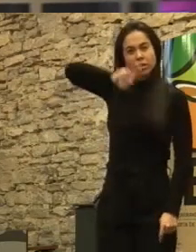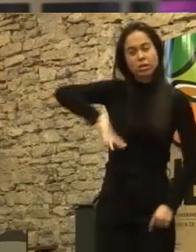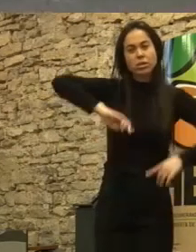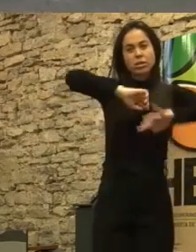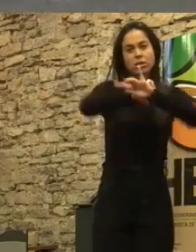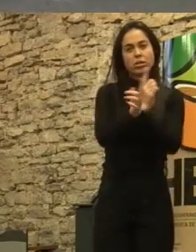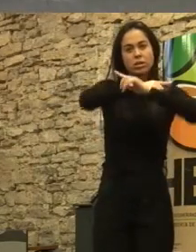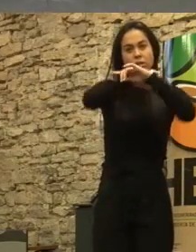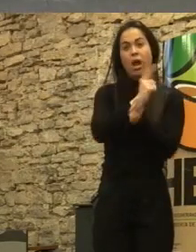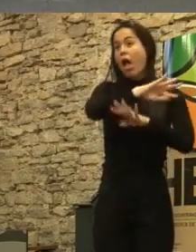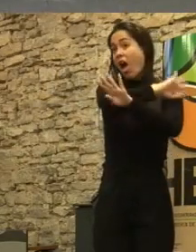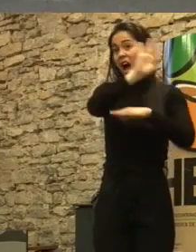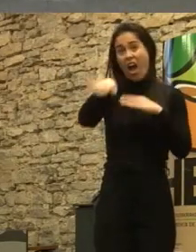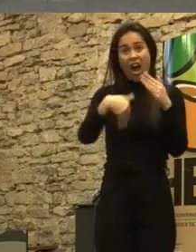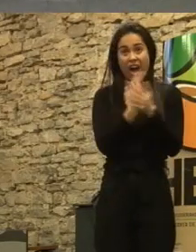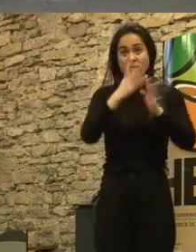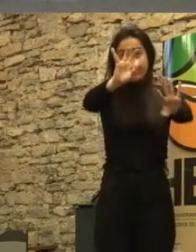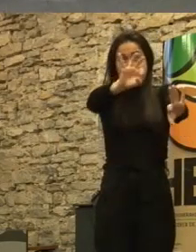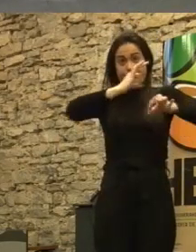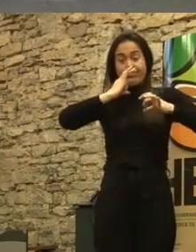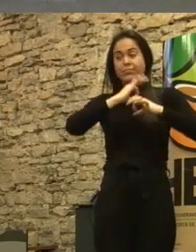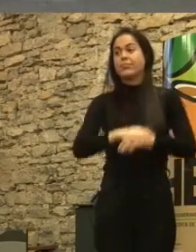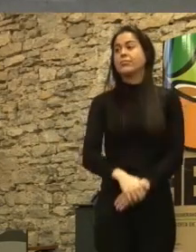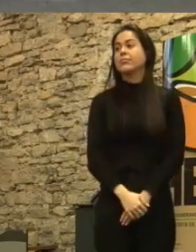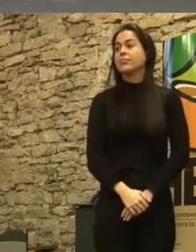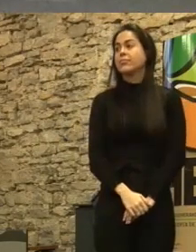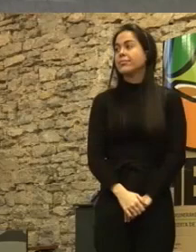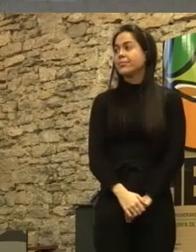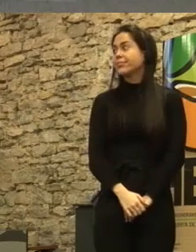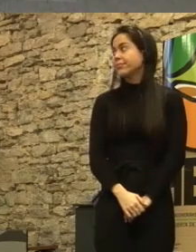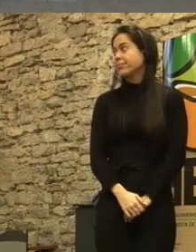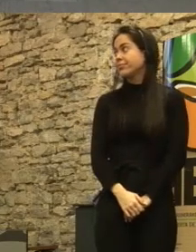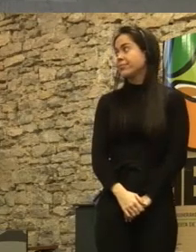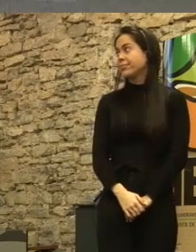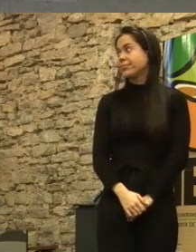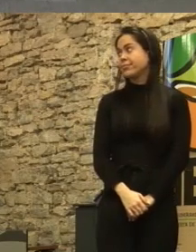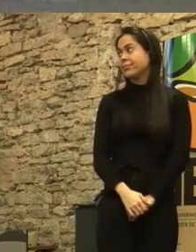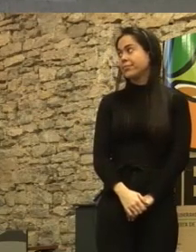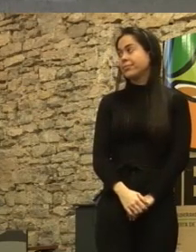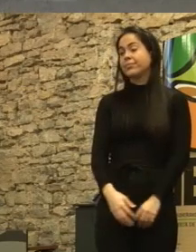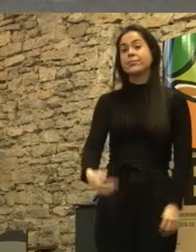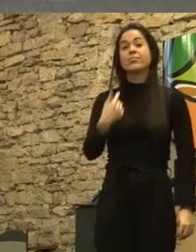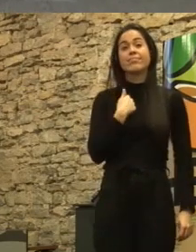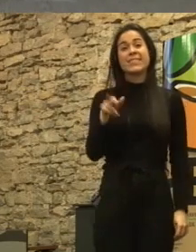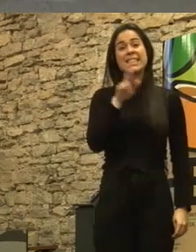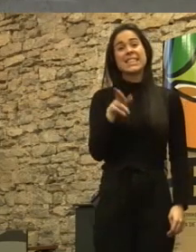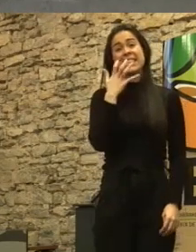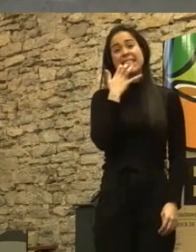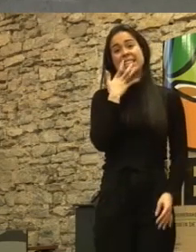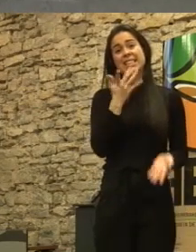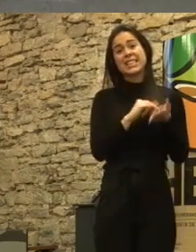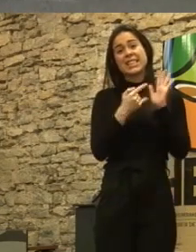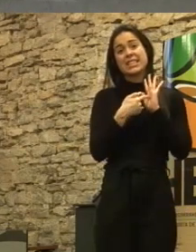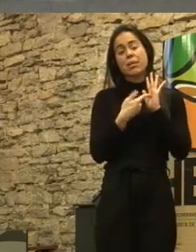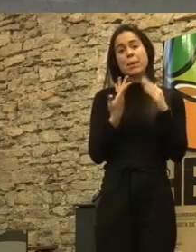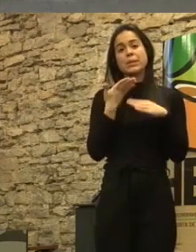tener que hacer caso. Como ya he repetido, en un sistema representativo se elige a una serie